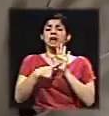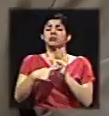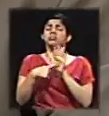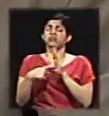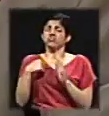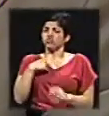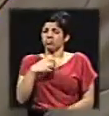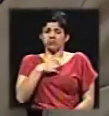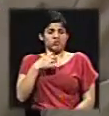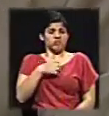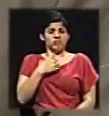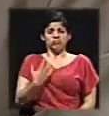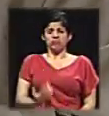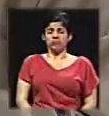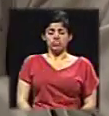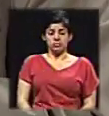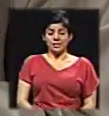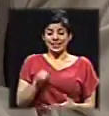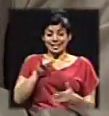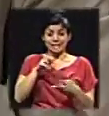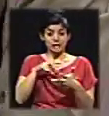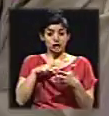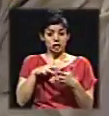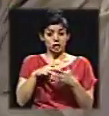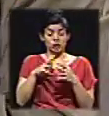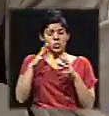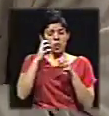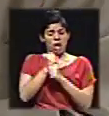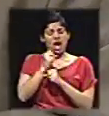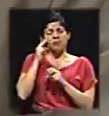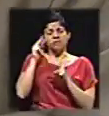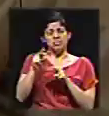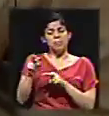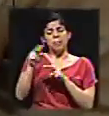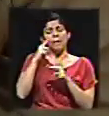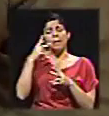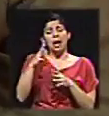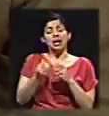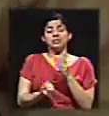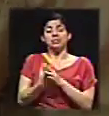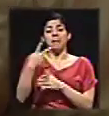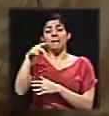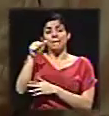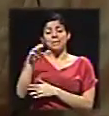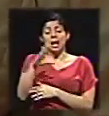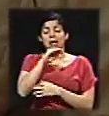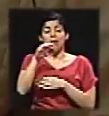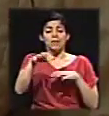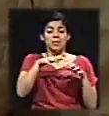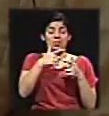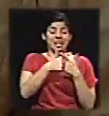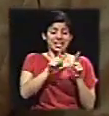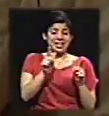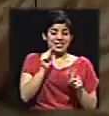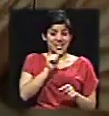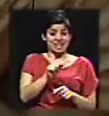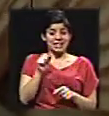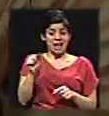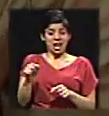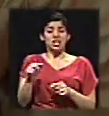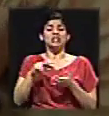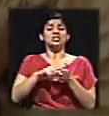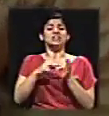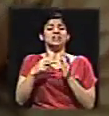inconformes. Concluye ese estudio en que quizás la aparición del PAC, incluso del Movimiento Libertario,